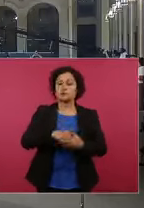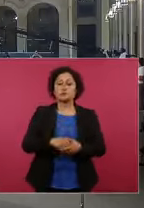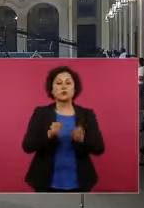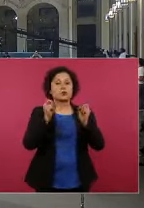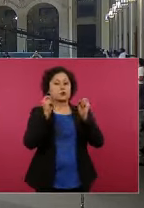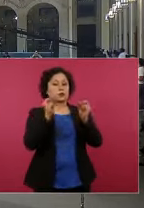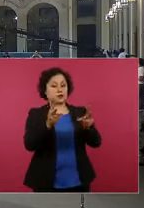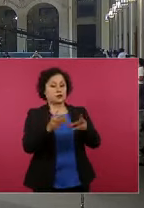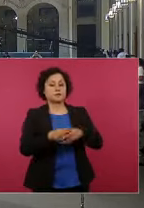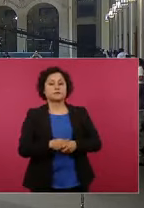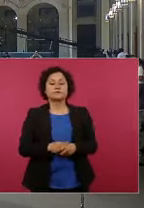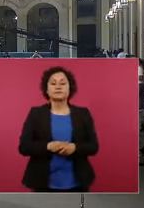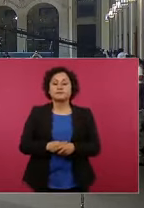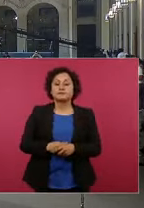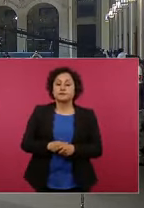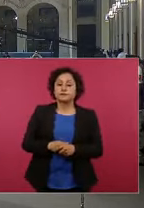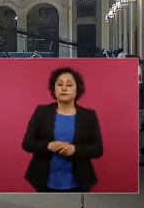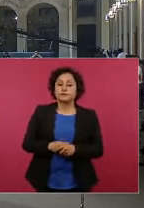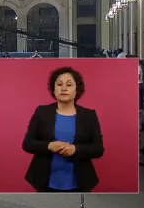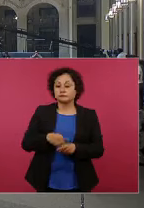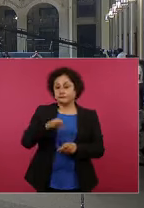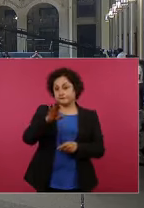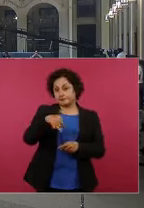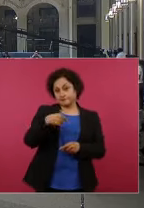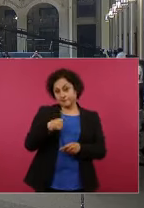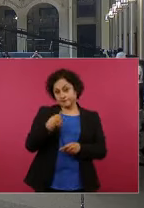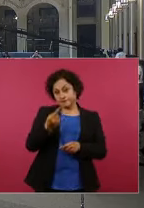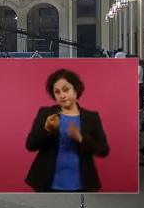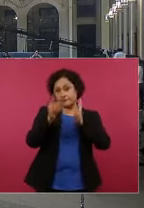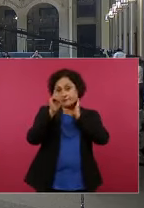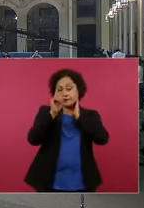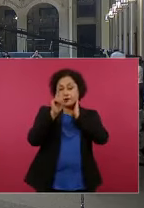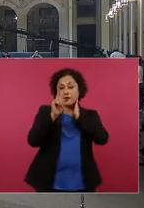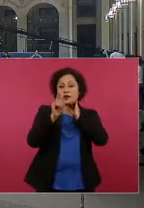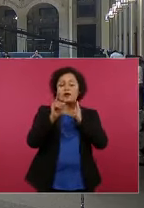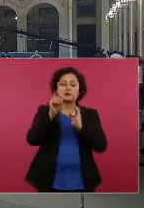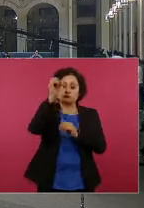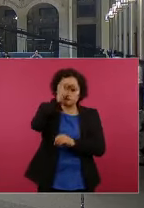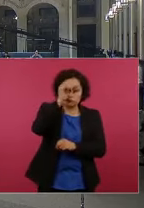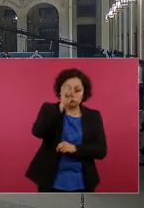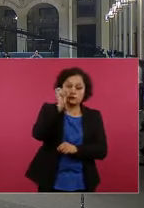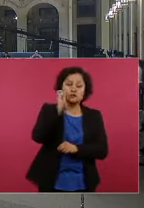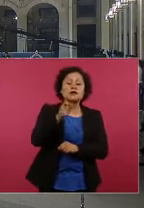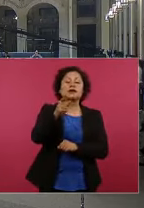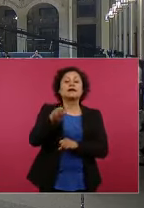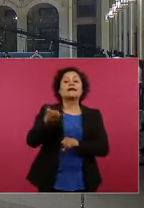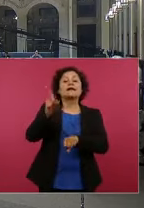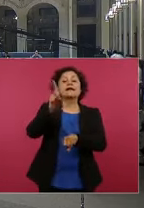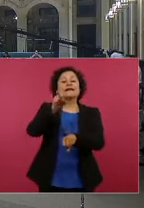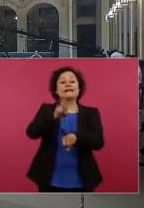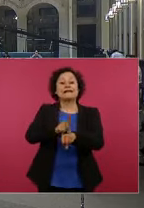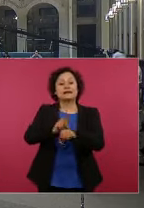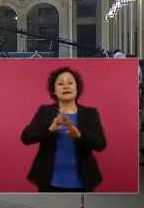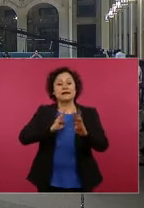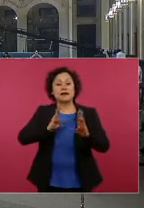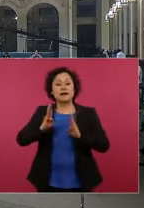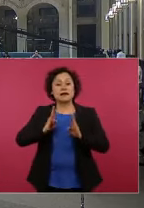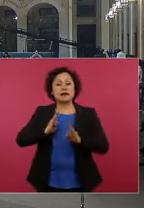acuerdo. Y bueno, es un comentario y la última pregunta sería, señor, el Día de la Marina, ¿en dónde lo va a